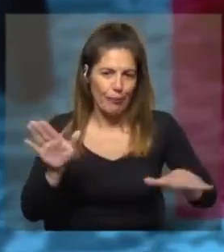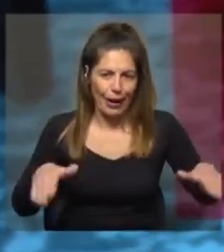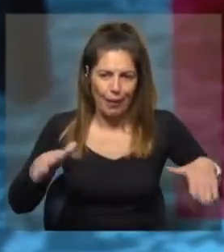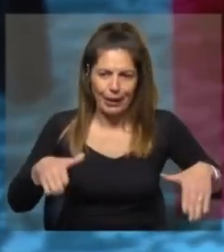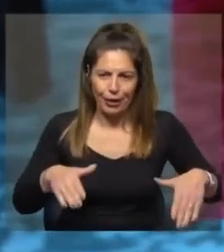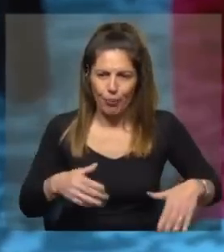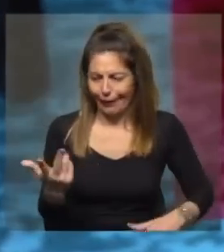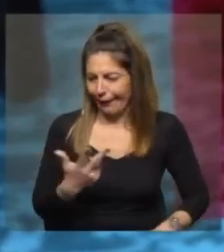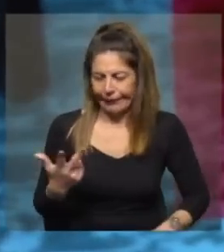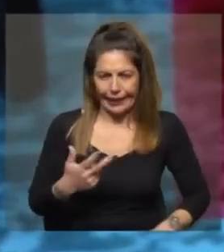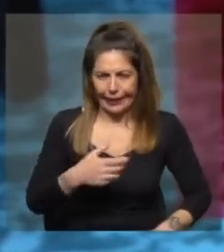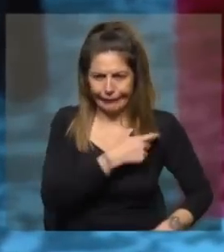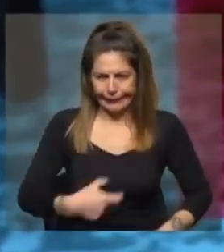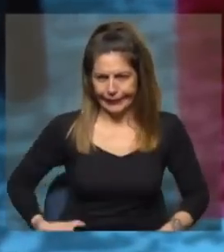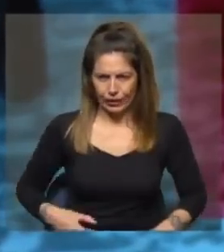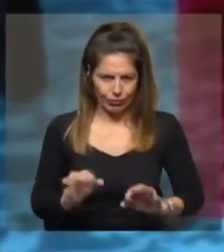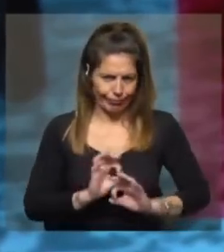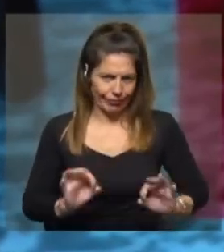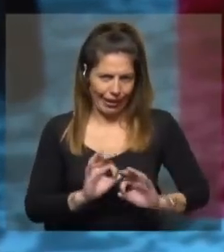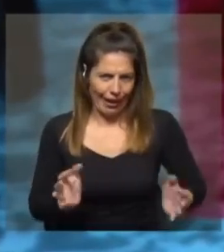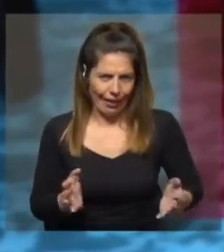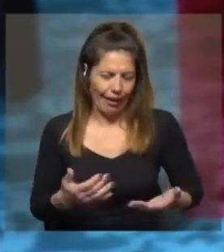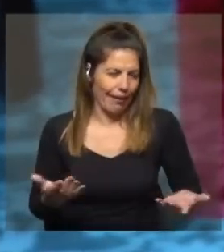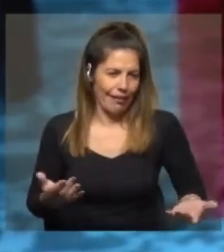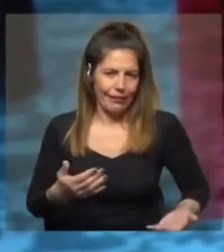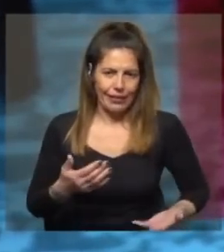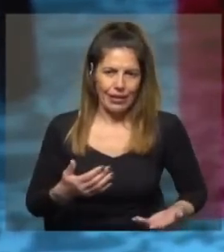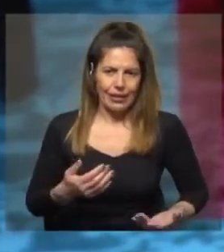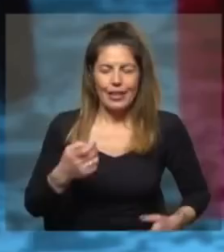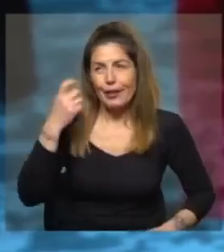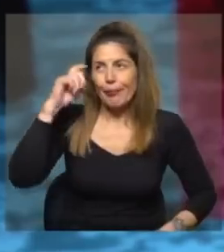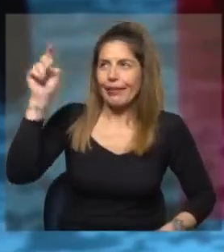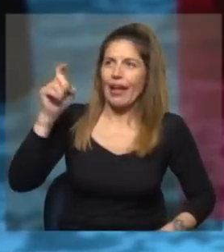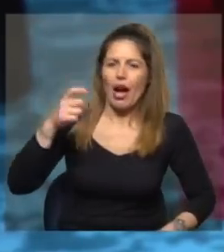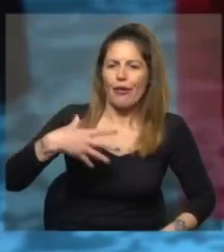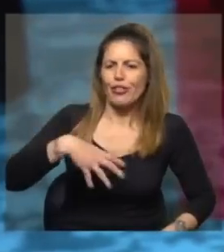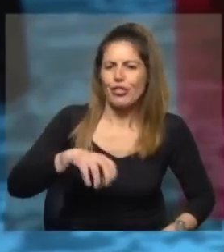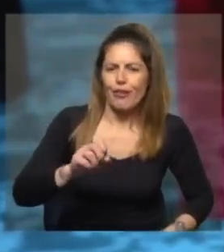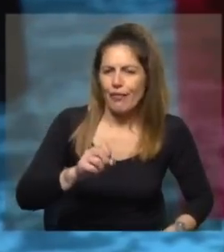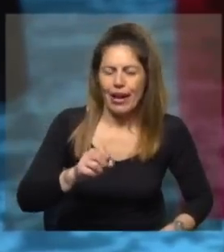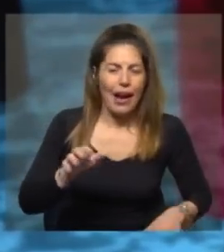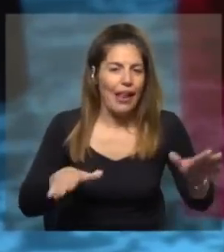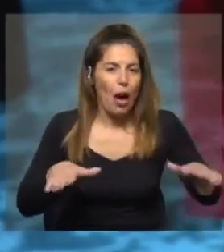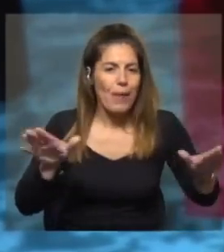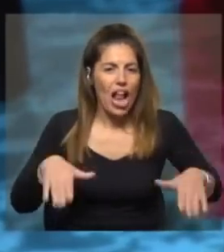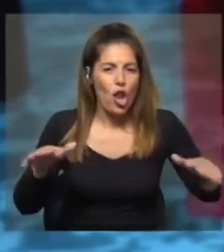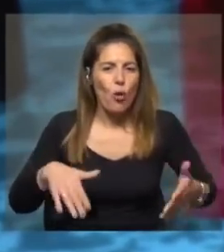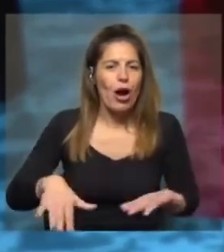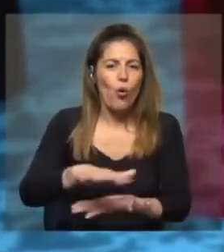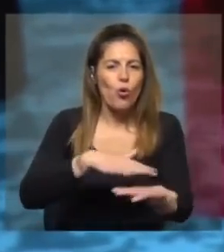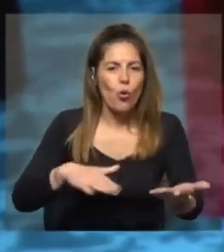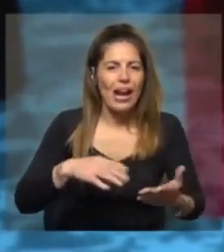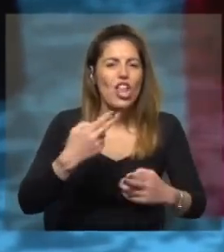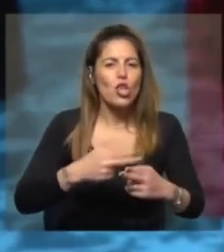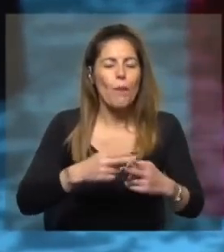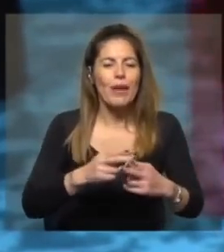sueltas las tres todo el camino no sé los inventaba nos llevaba todos en la paloma a un lugar que se llamaba la olla